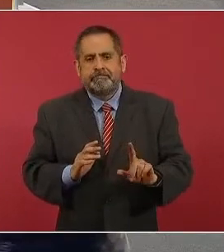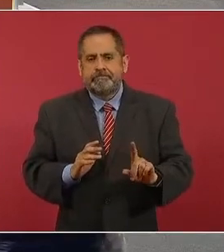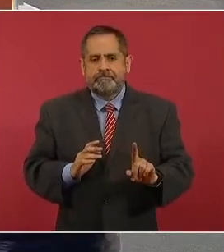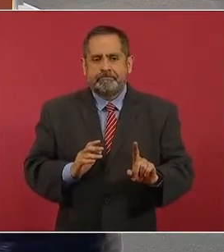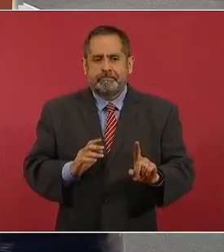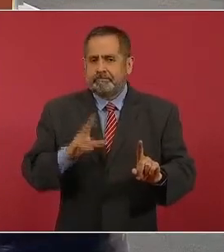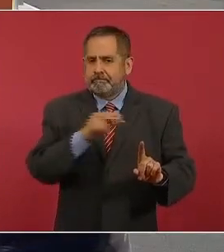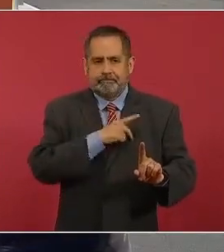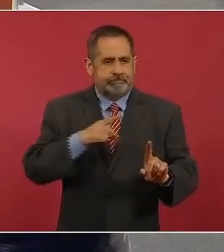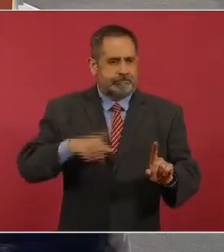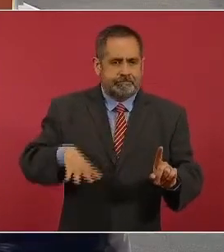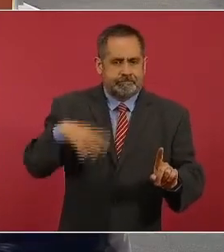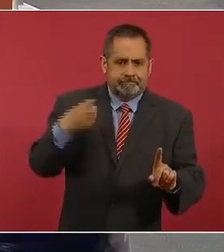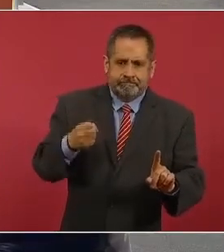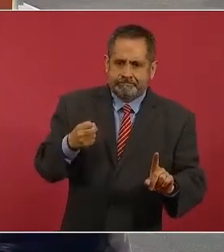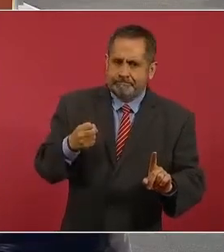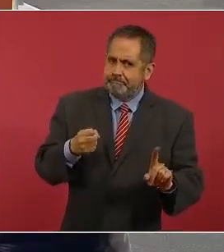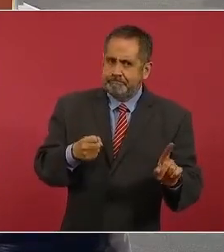sin abusos.